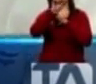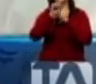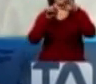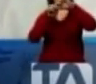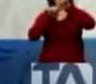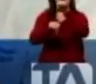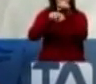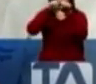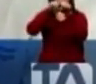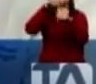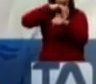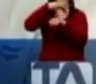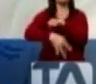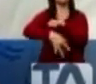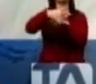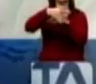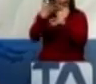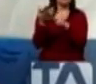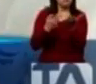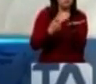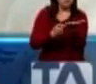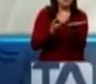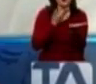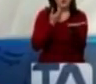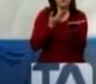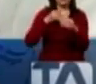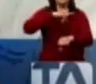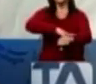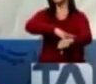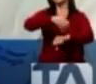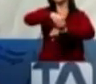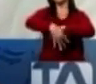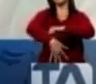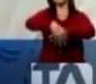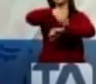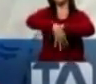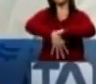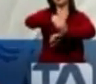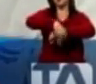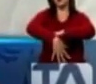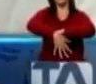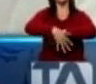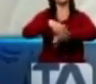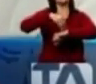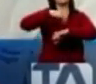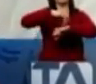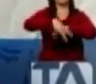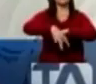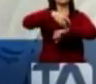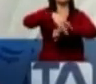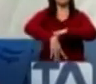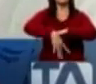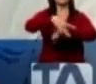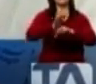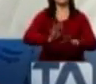una pérdida de elementos a través de la orina, en las cuales normalmente